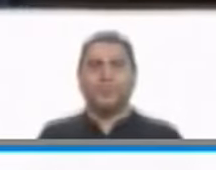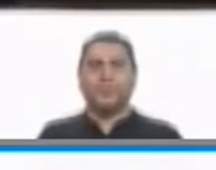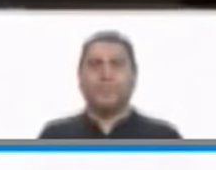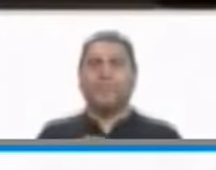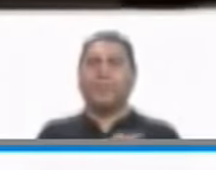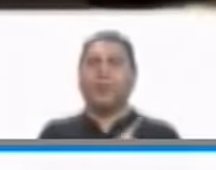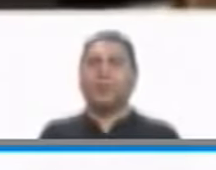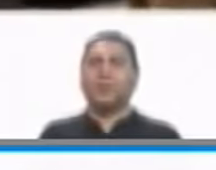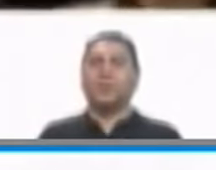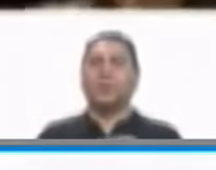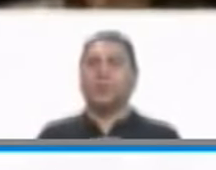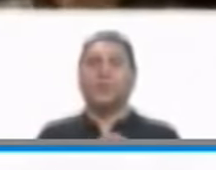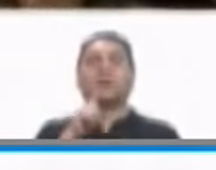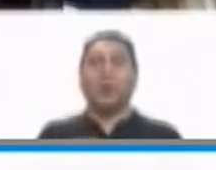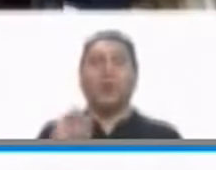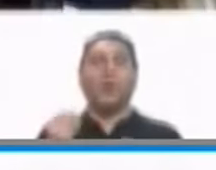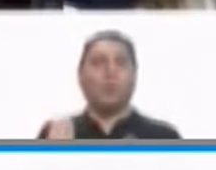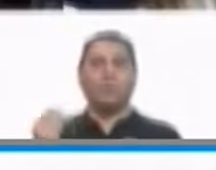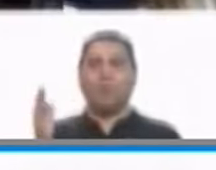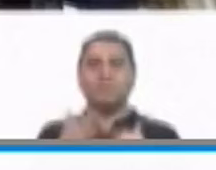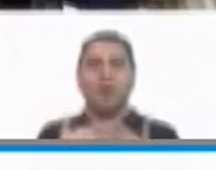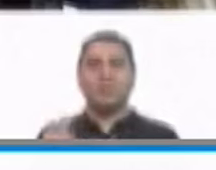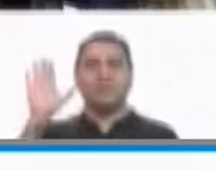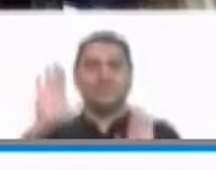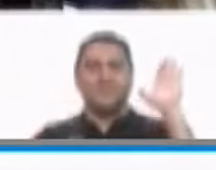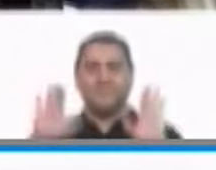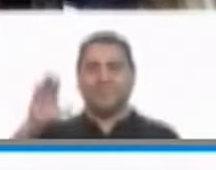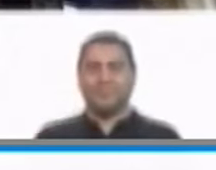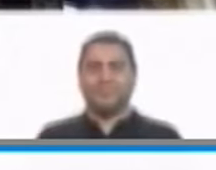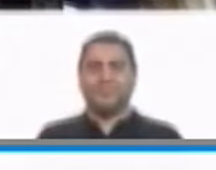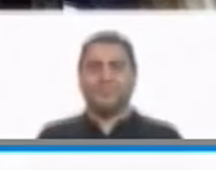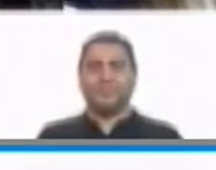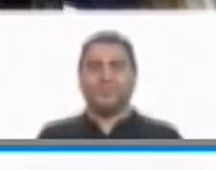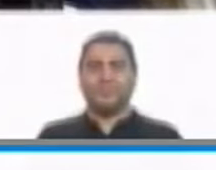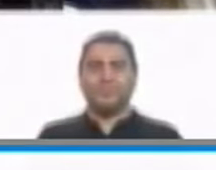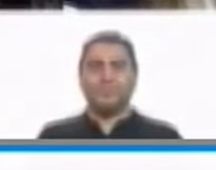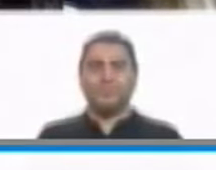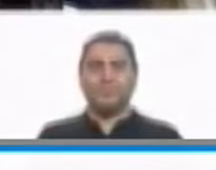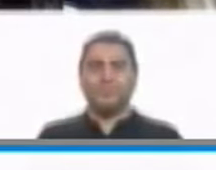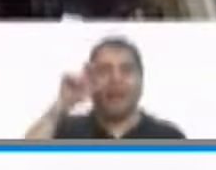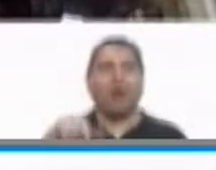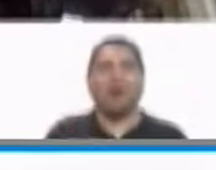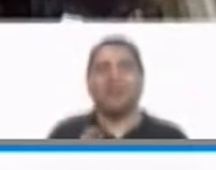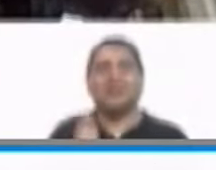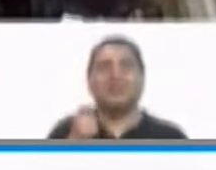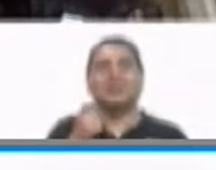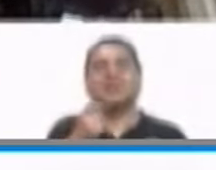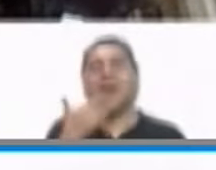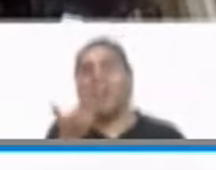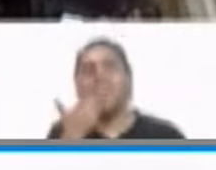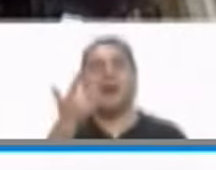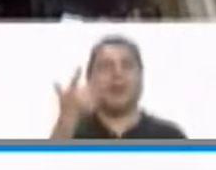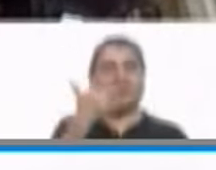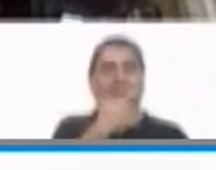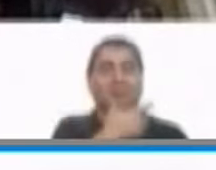diputados donde se espera que nuevamente tenga que existir una amplia discusión Y nuevamente en la cámara de diputados la aprobación de la